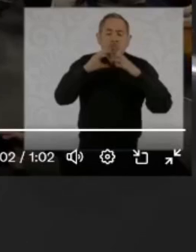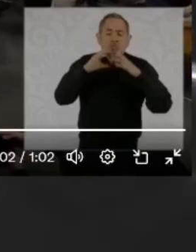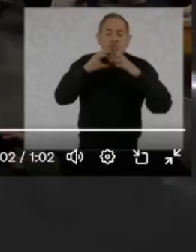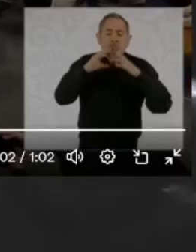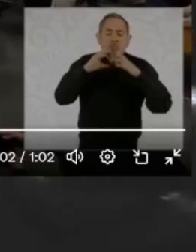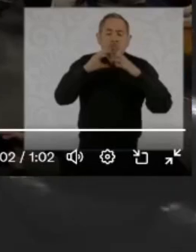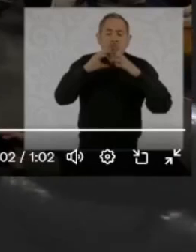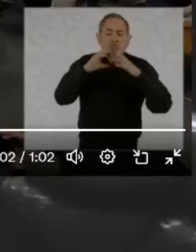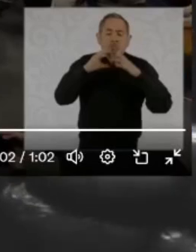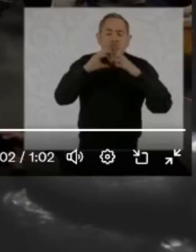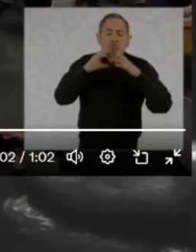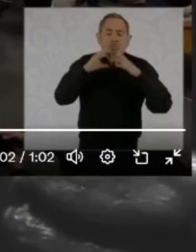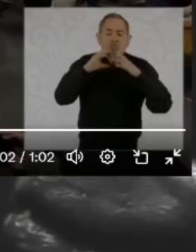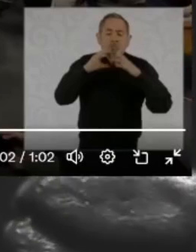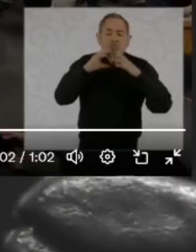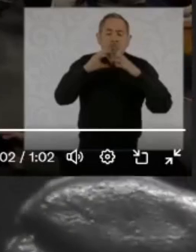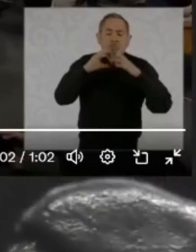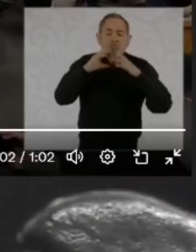económicamente hablando.